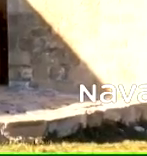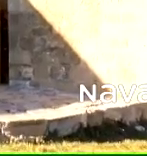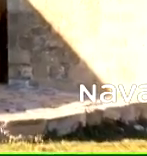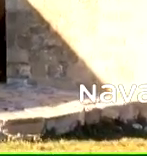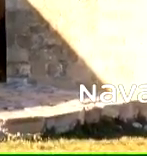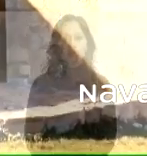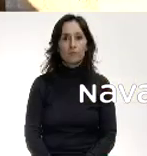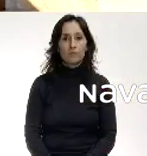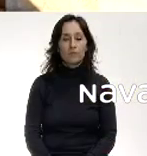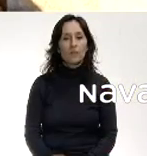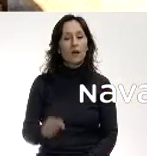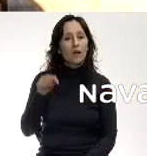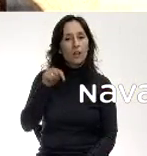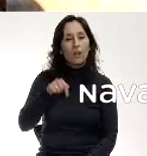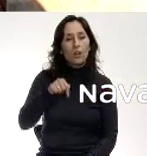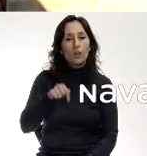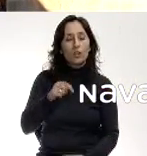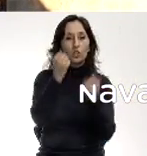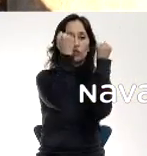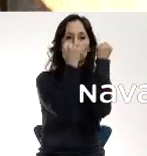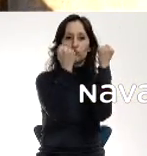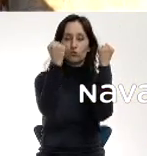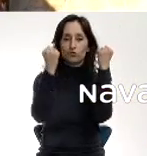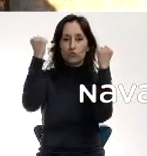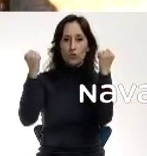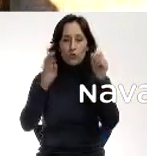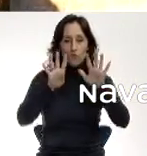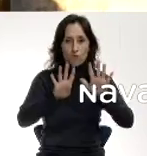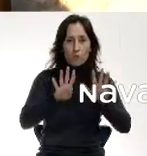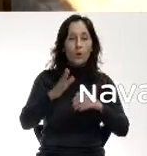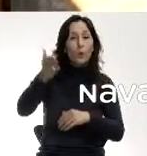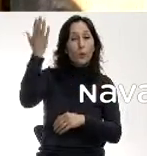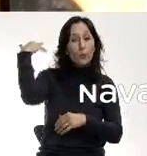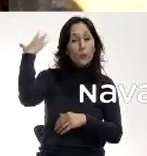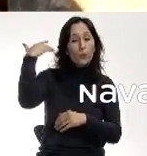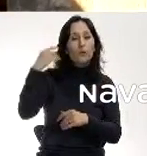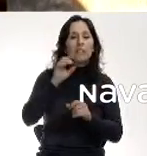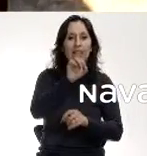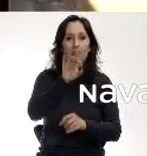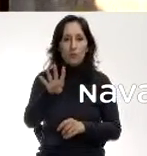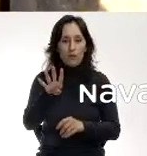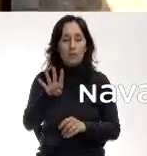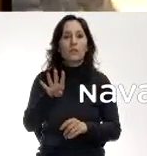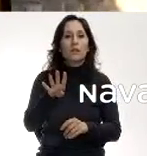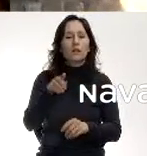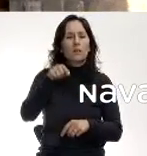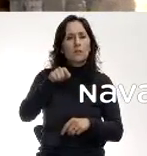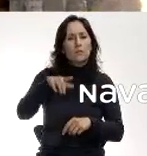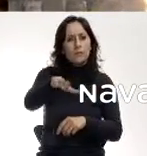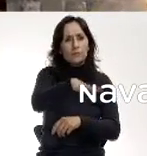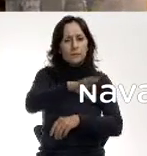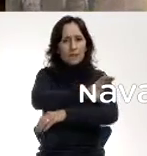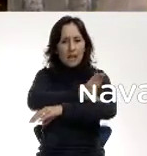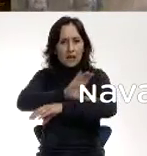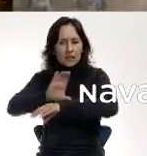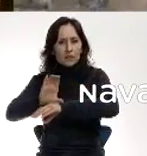Hoy quedan 9 torreones como este, 14 de los que existieron en el origen. El cerco de Artajona destaca por su sistema